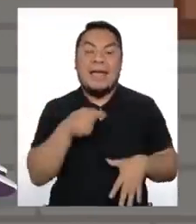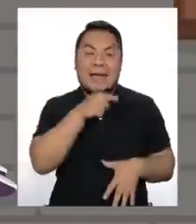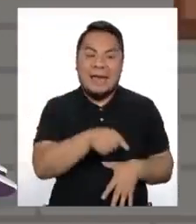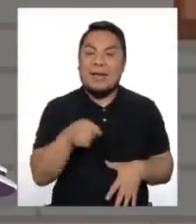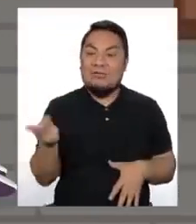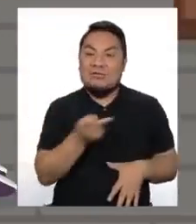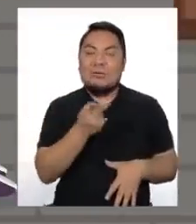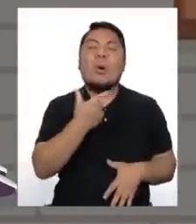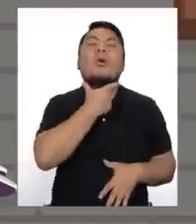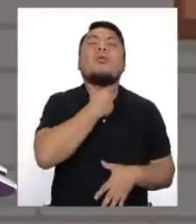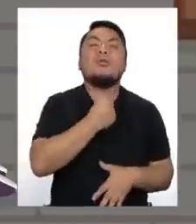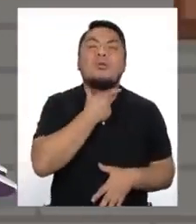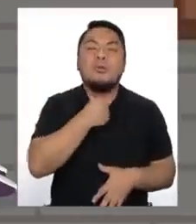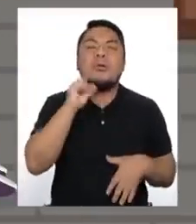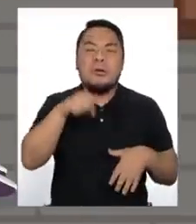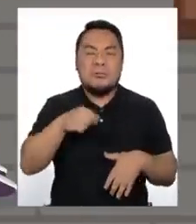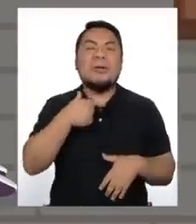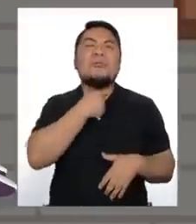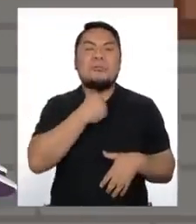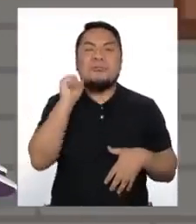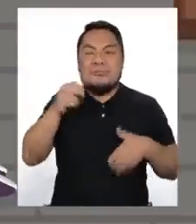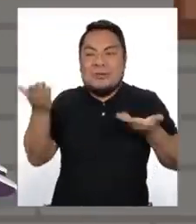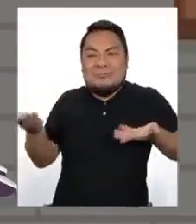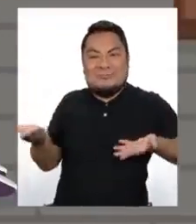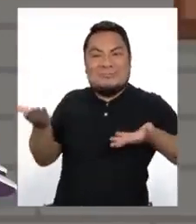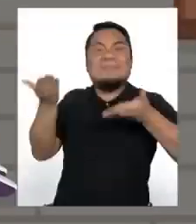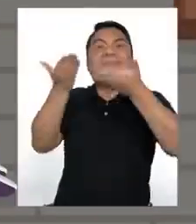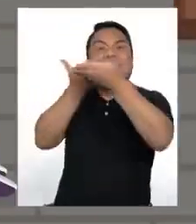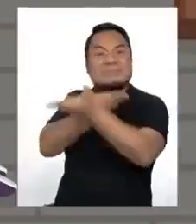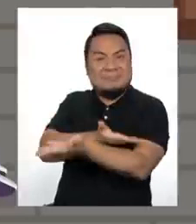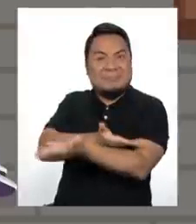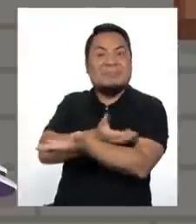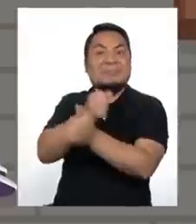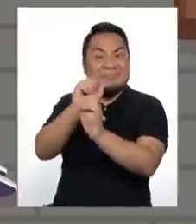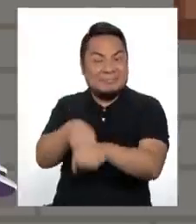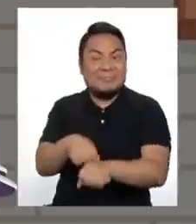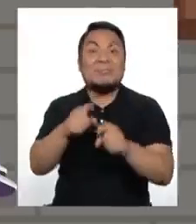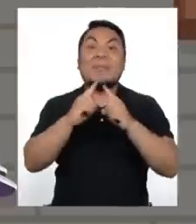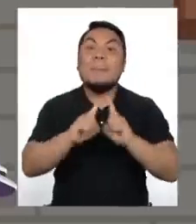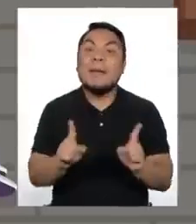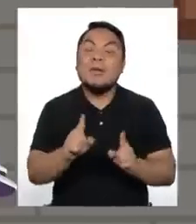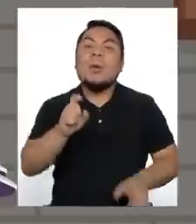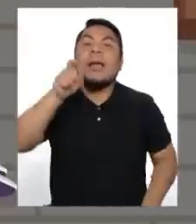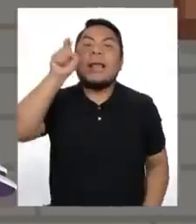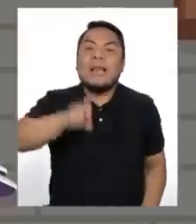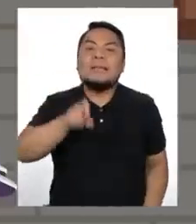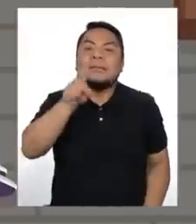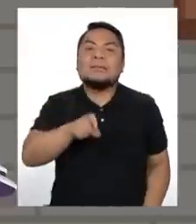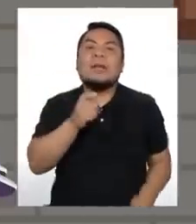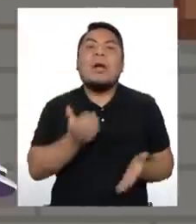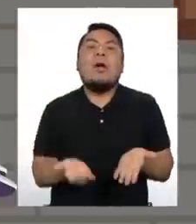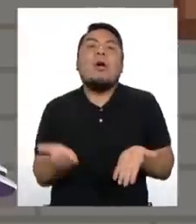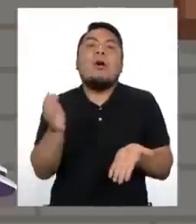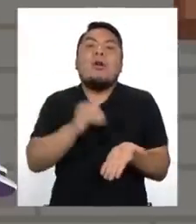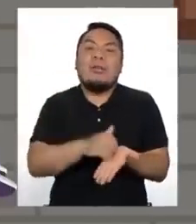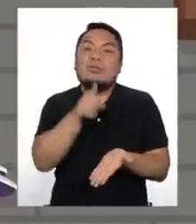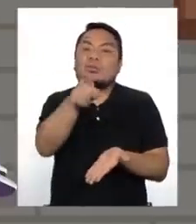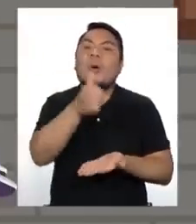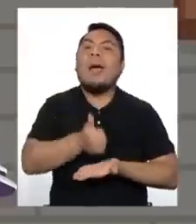ha gustado esto de intercambiar o realizar canjes, pero necesitan nuevamente de nuestra